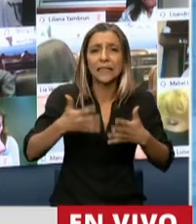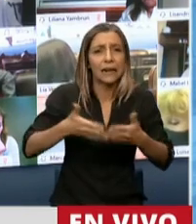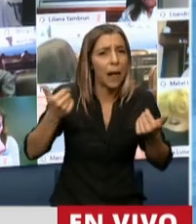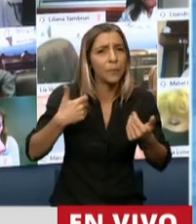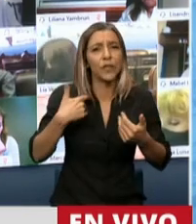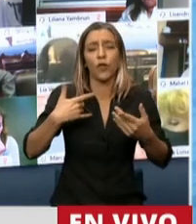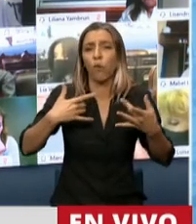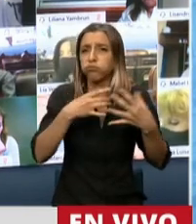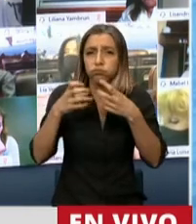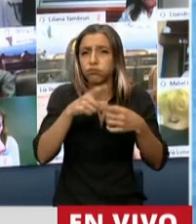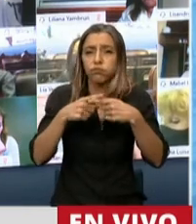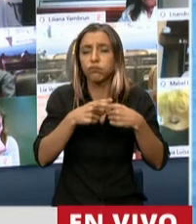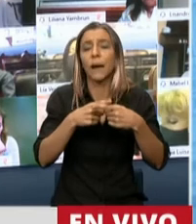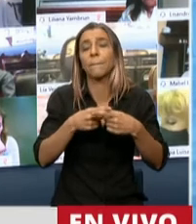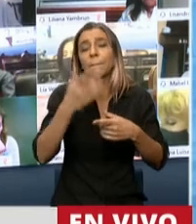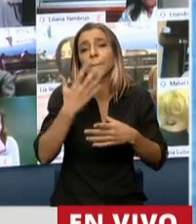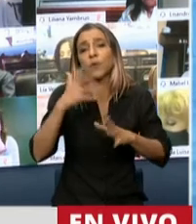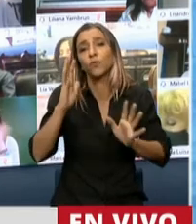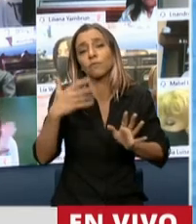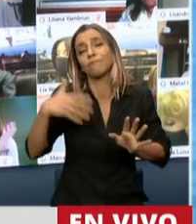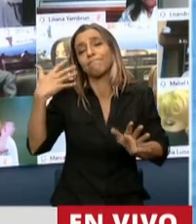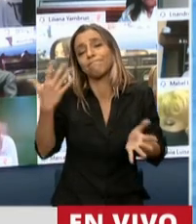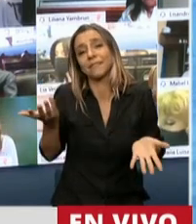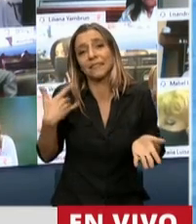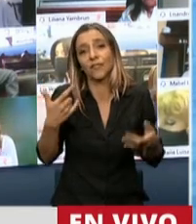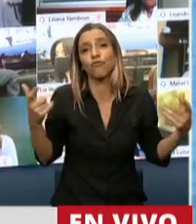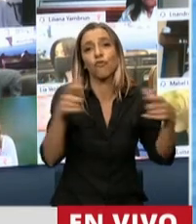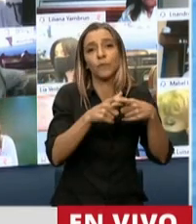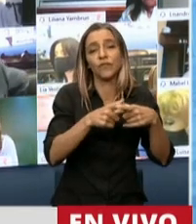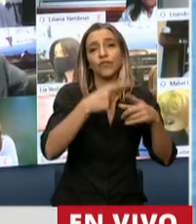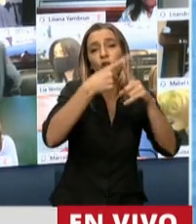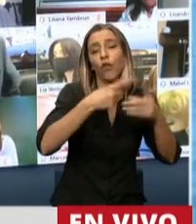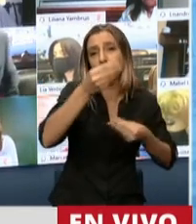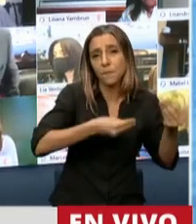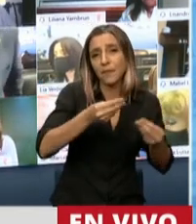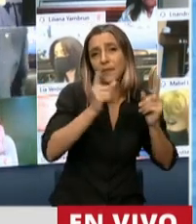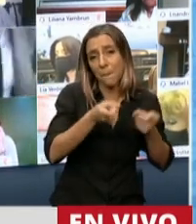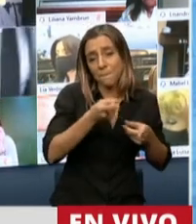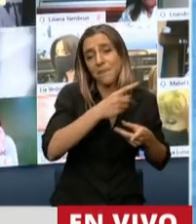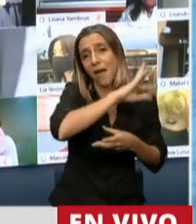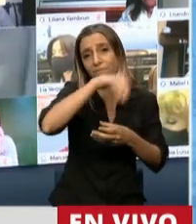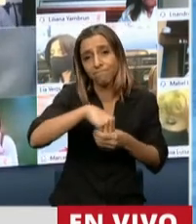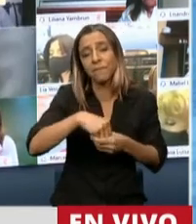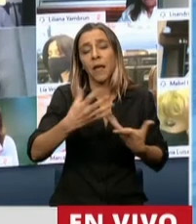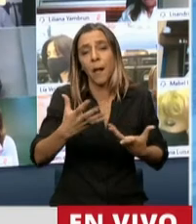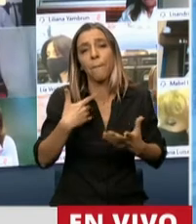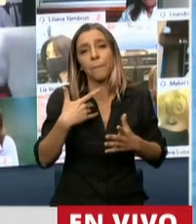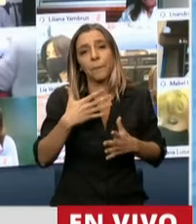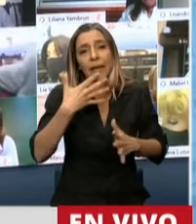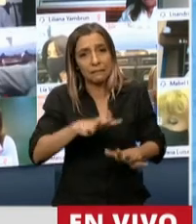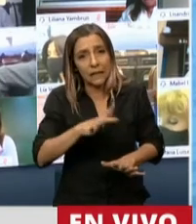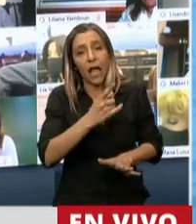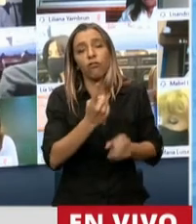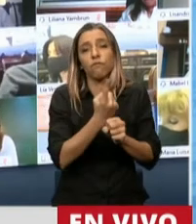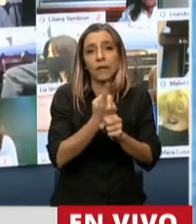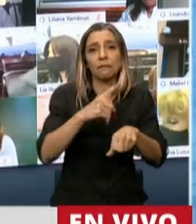Presupuesto, pero bueno, estamos acá para darle tratamiento y creemos que es importante